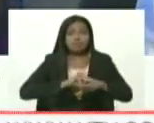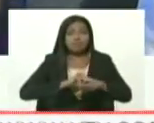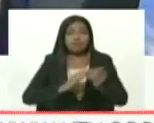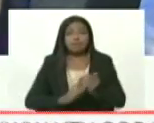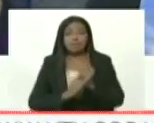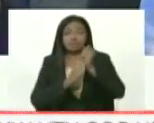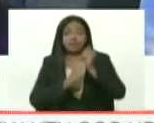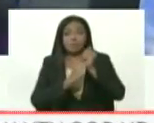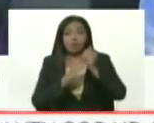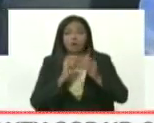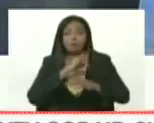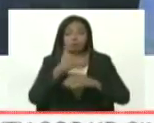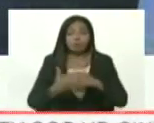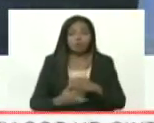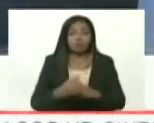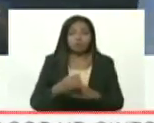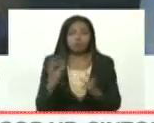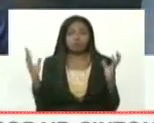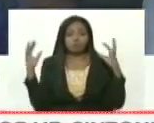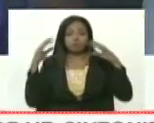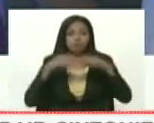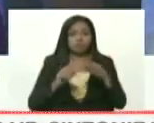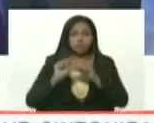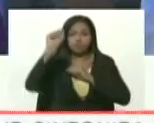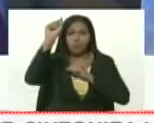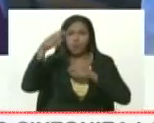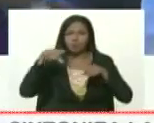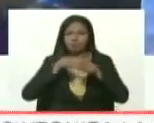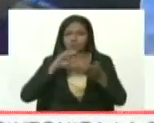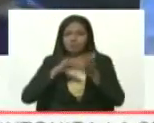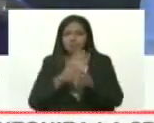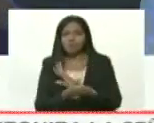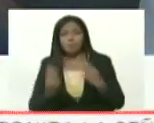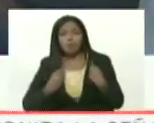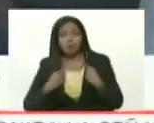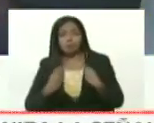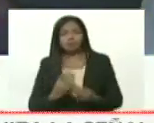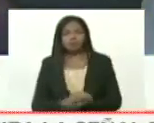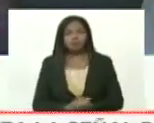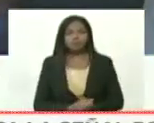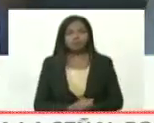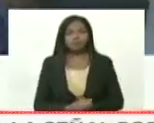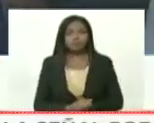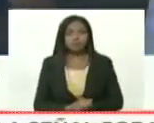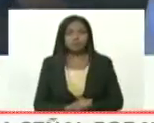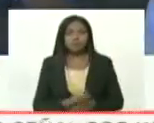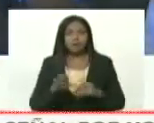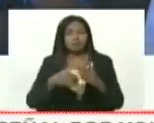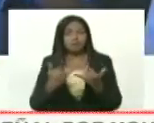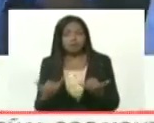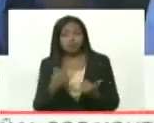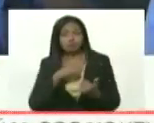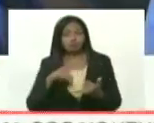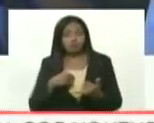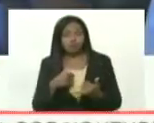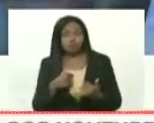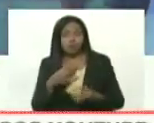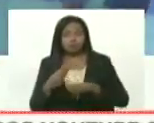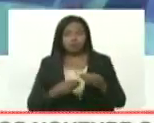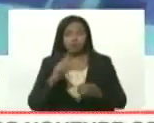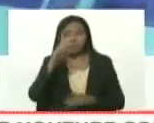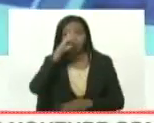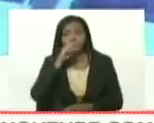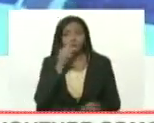liderizamos el proyecto Callapa Heroica. Callapa Heroica por la vida. hasta los momentos, ya llevamos un